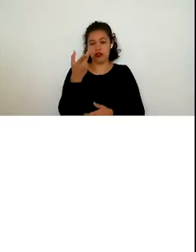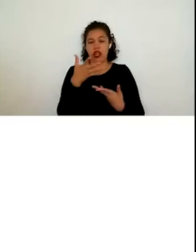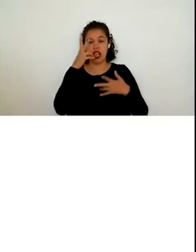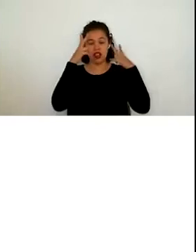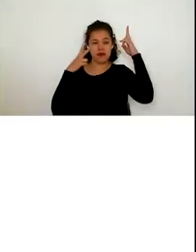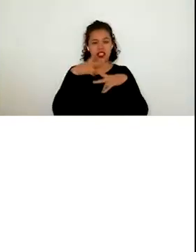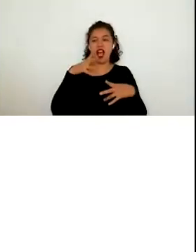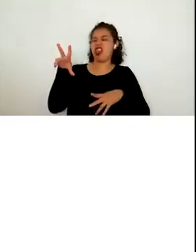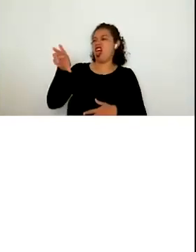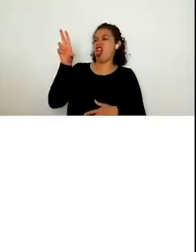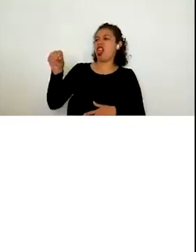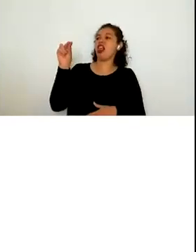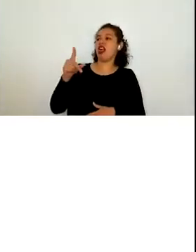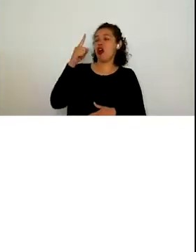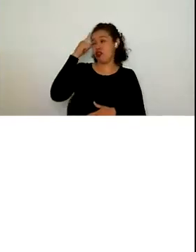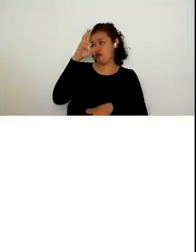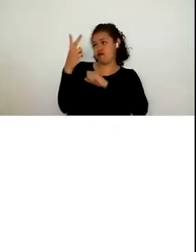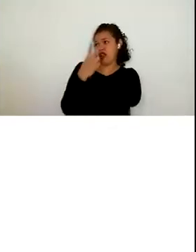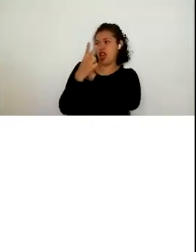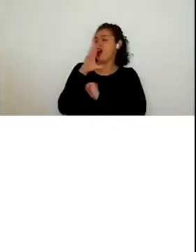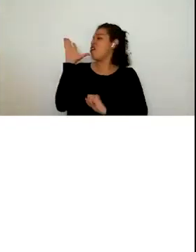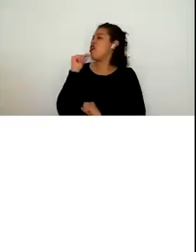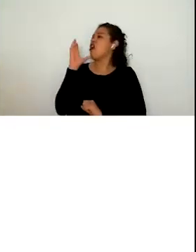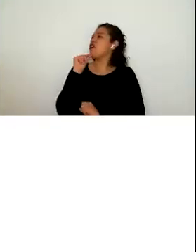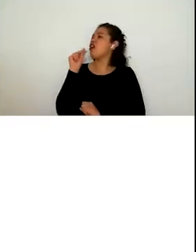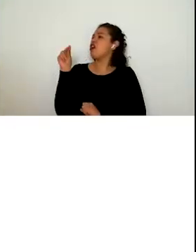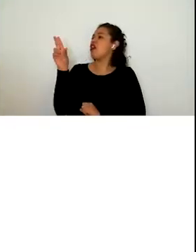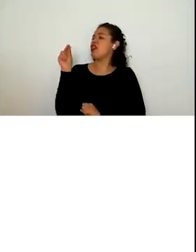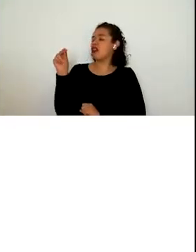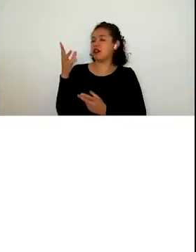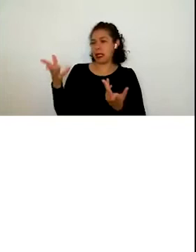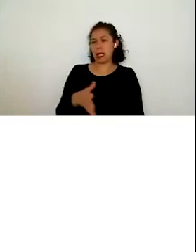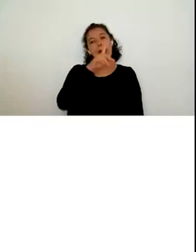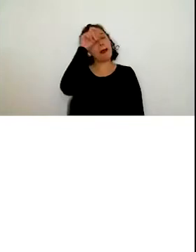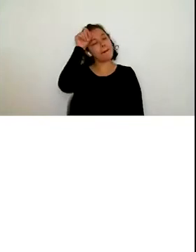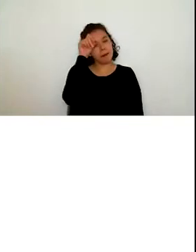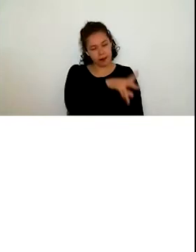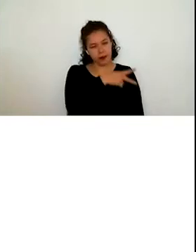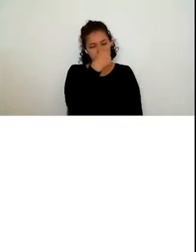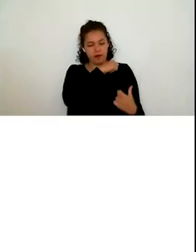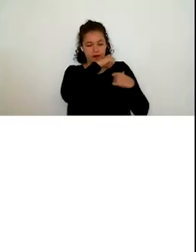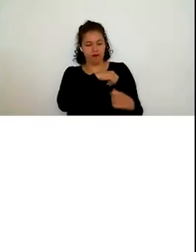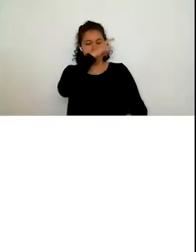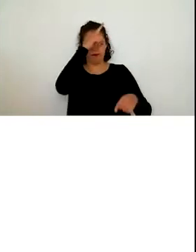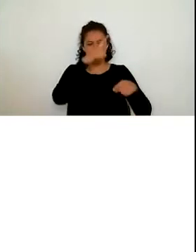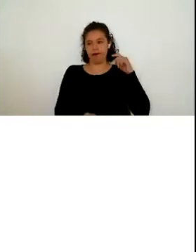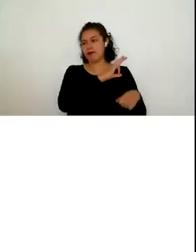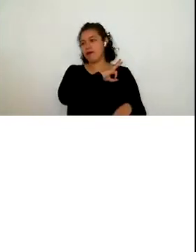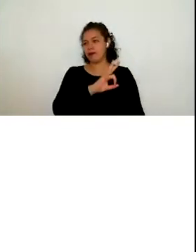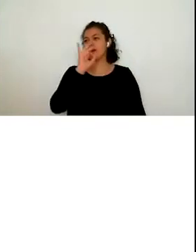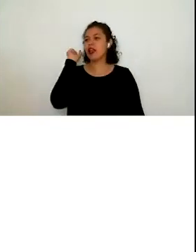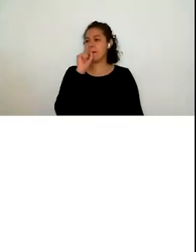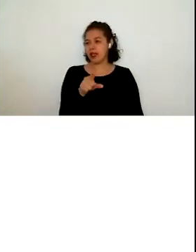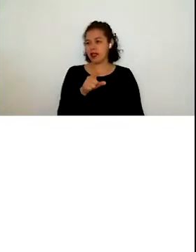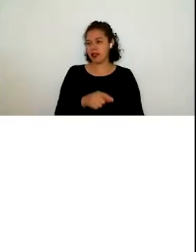visita de supervisión, entonces pues también se le podrá remover del cargo a esta persona porque